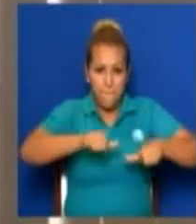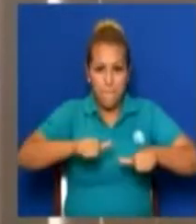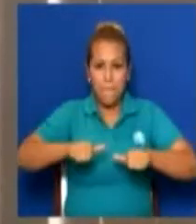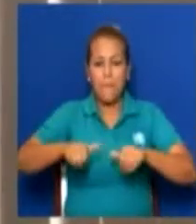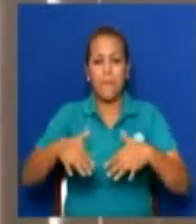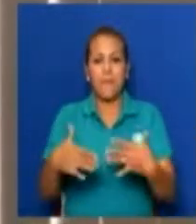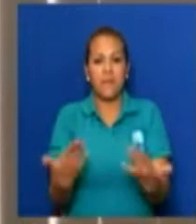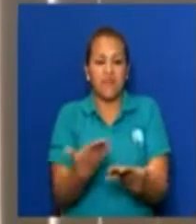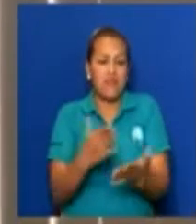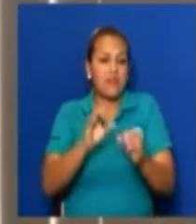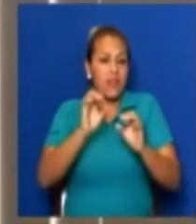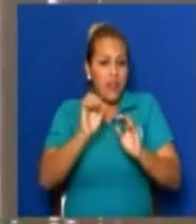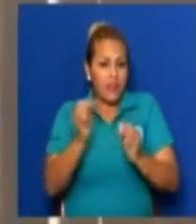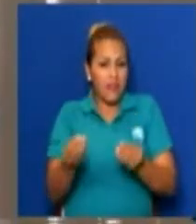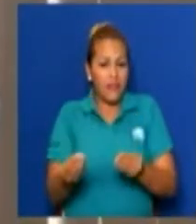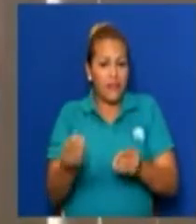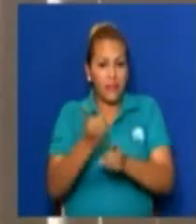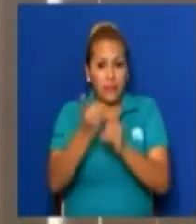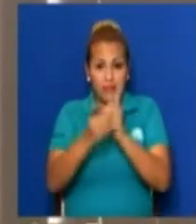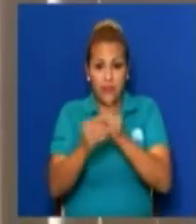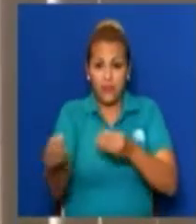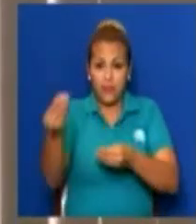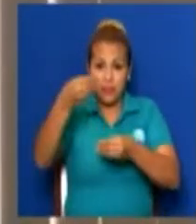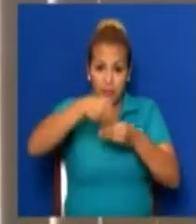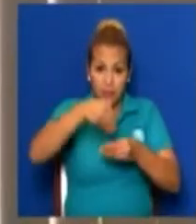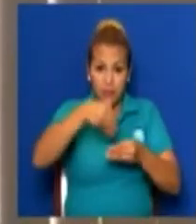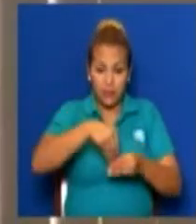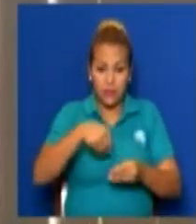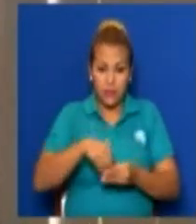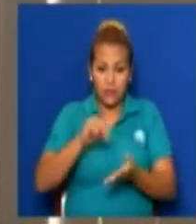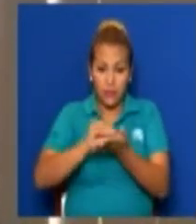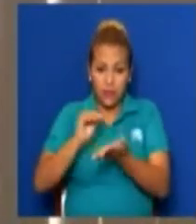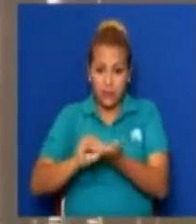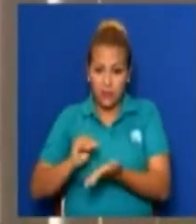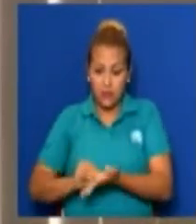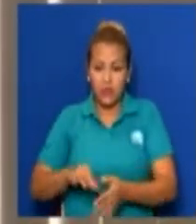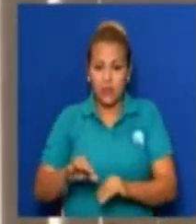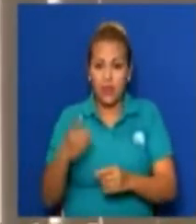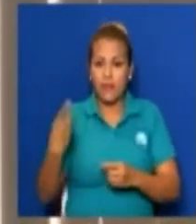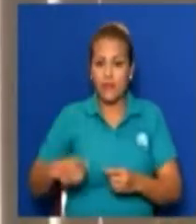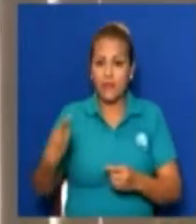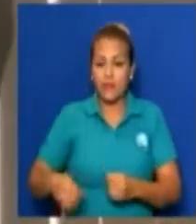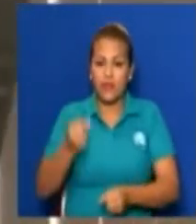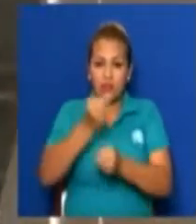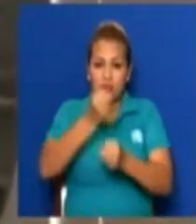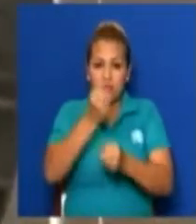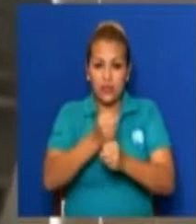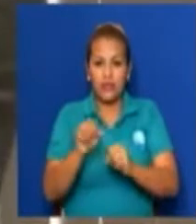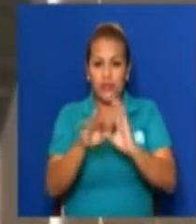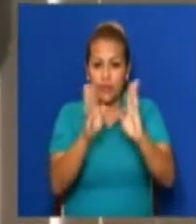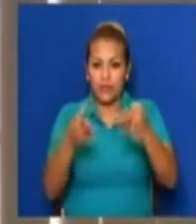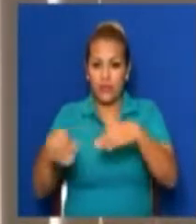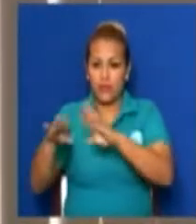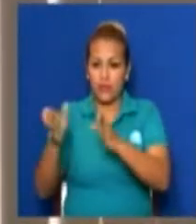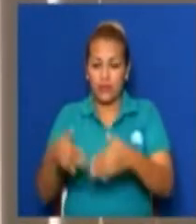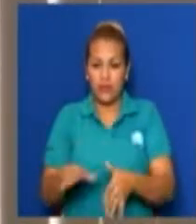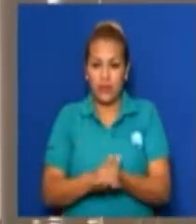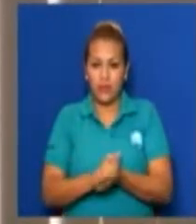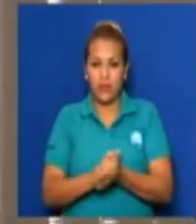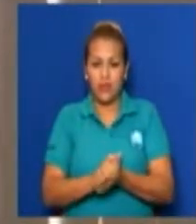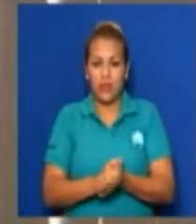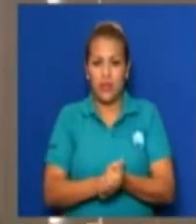de incorporar los intereses y los derechos laborales de las mujeres. Asimismo, la